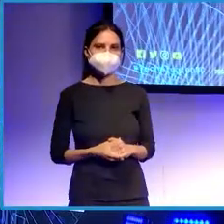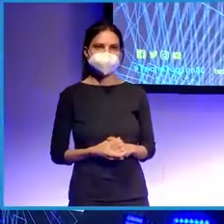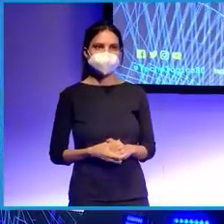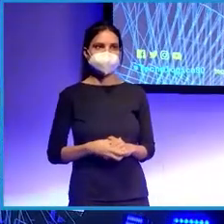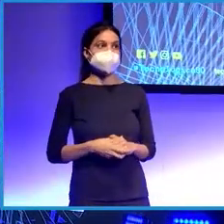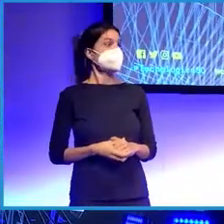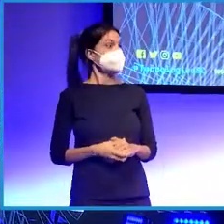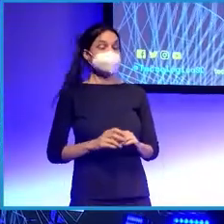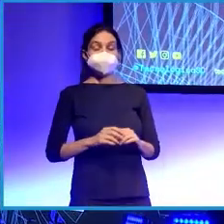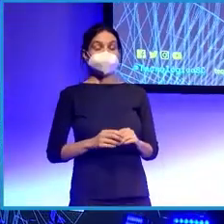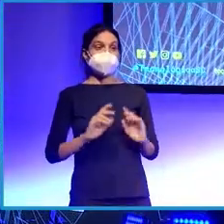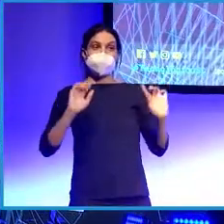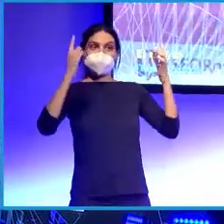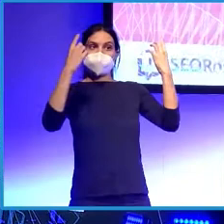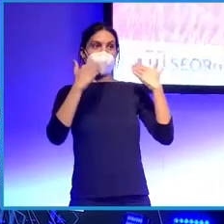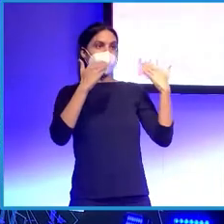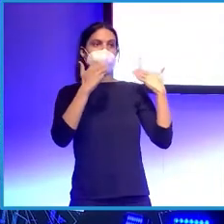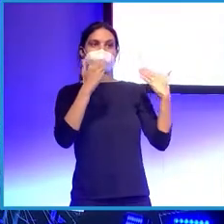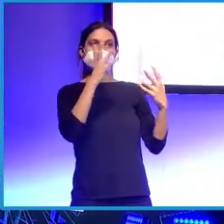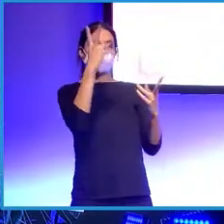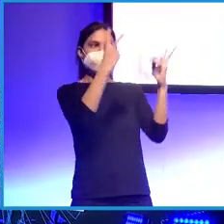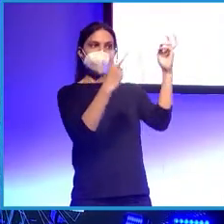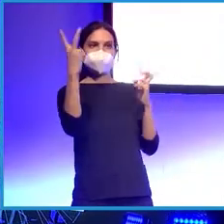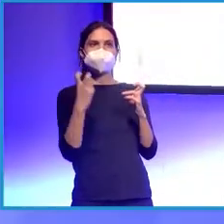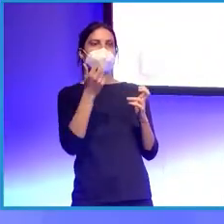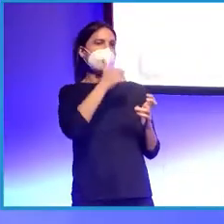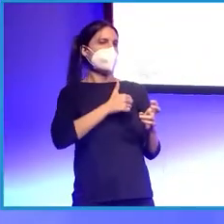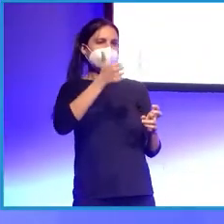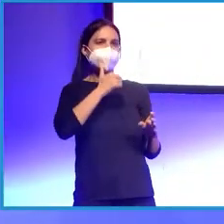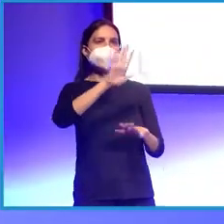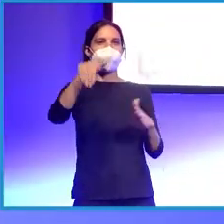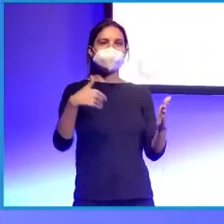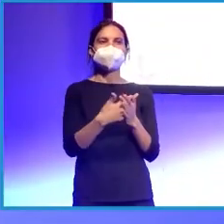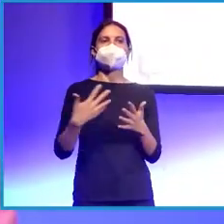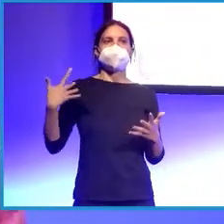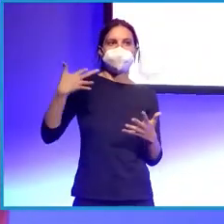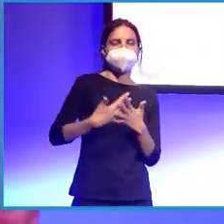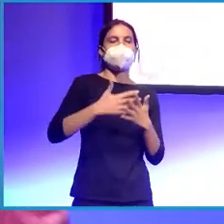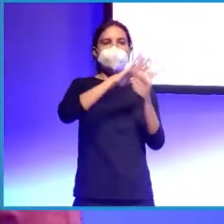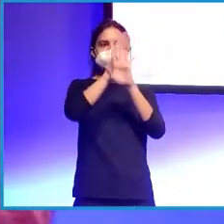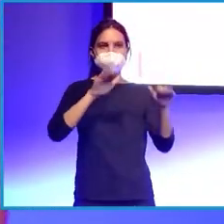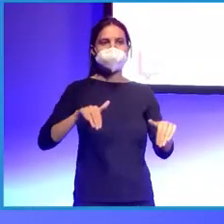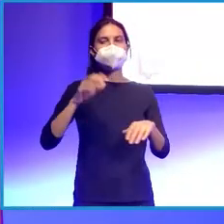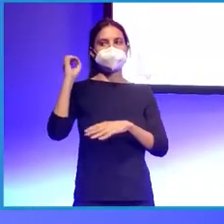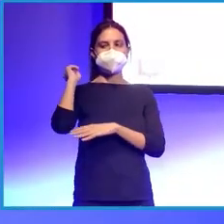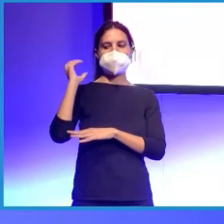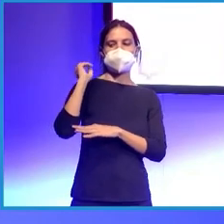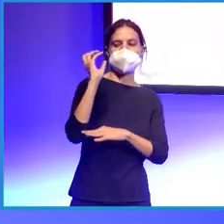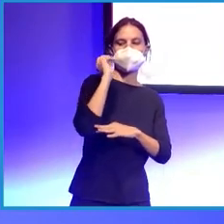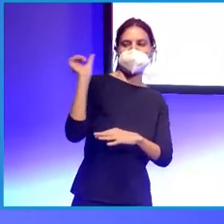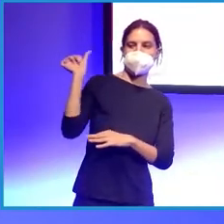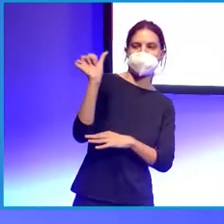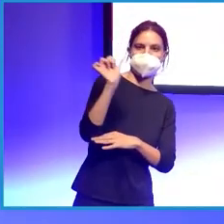durante todo agradeceros a todos por estar aquí por aguantar hasta el final por las charlas y yo os voy a hablar sobre